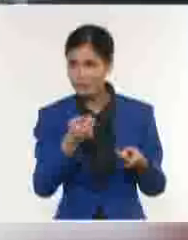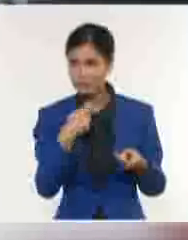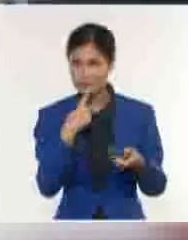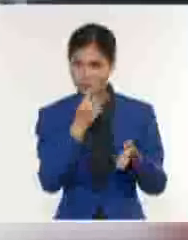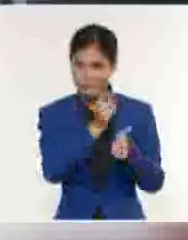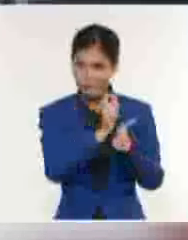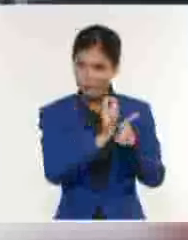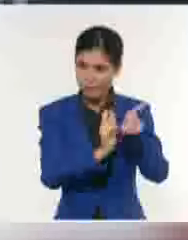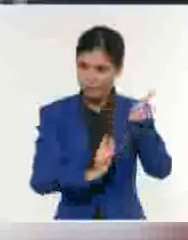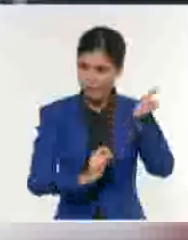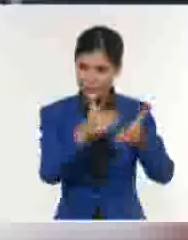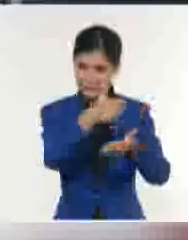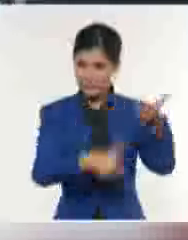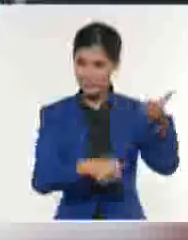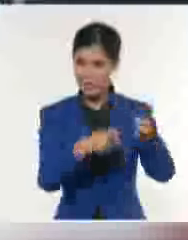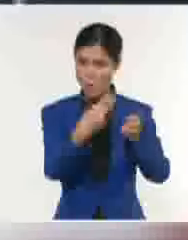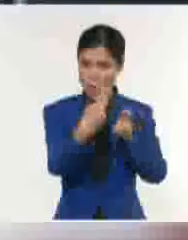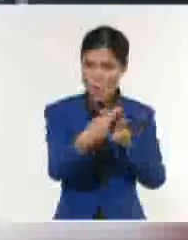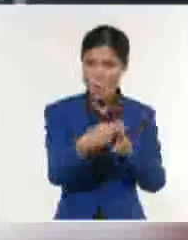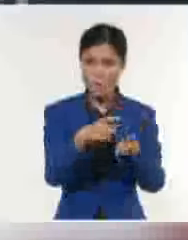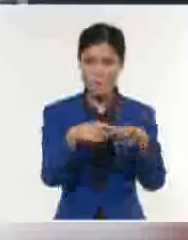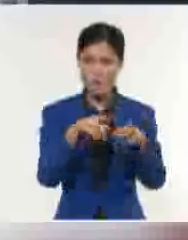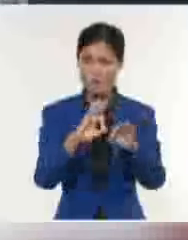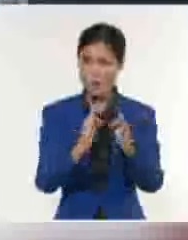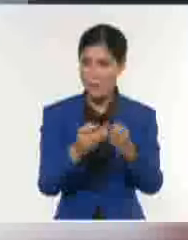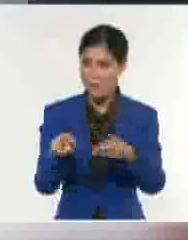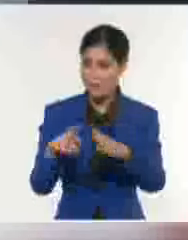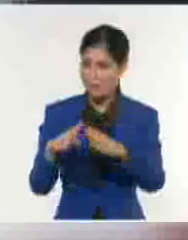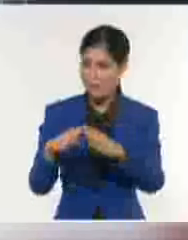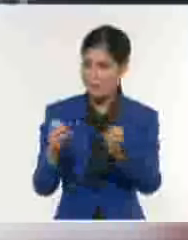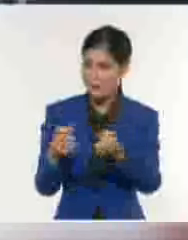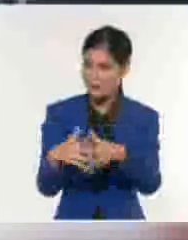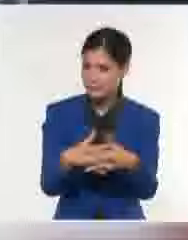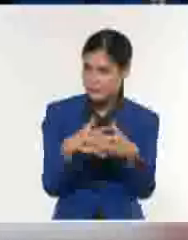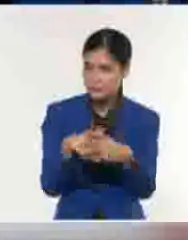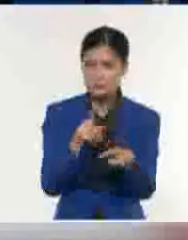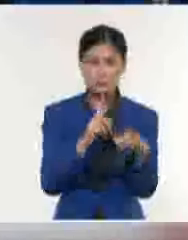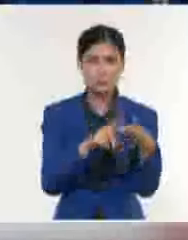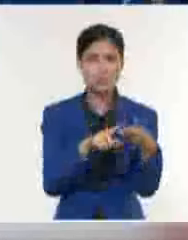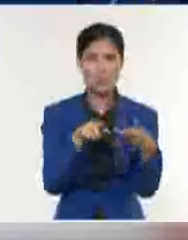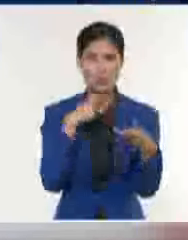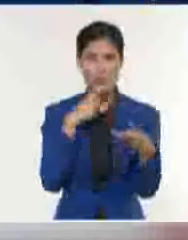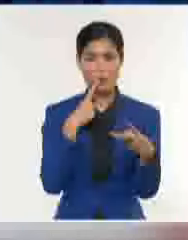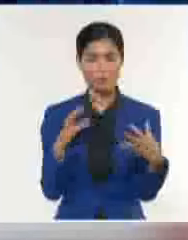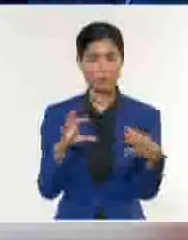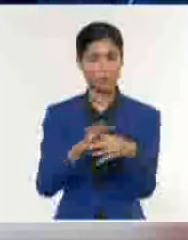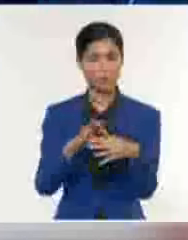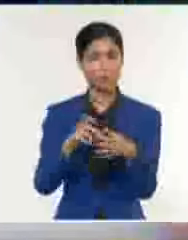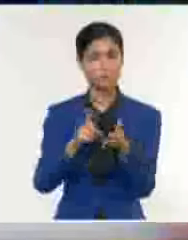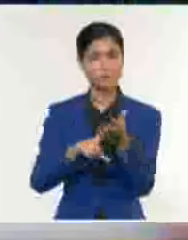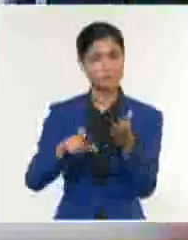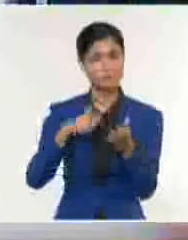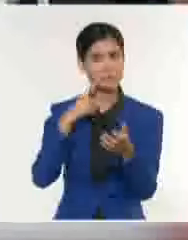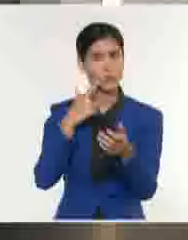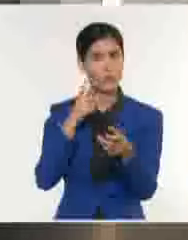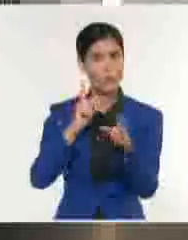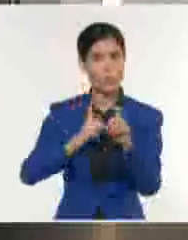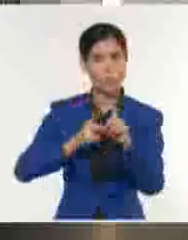completa, nombres familiares que tengo aquí en Estados Unidos, si pertenezco a algún partido comunista,